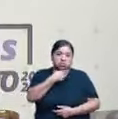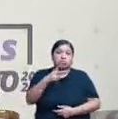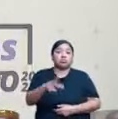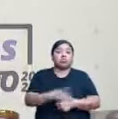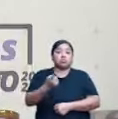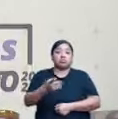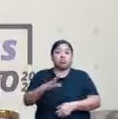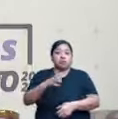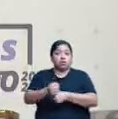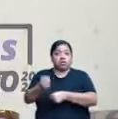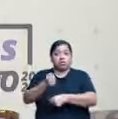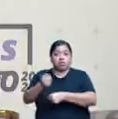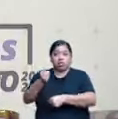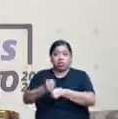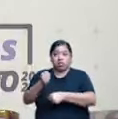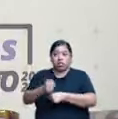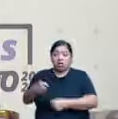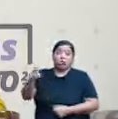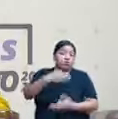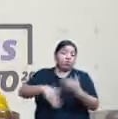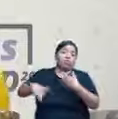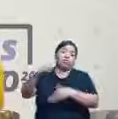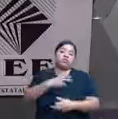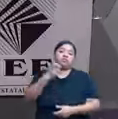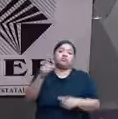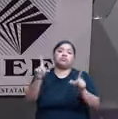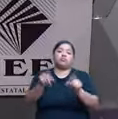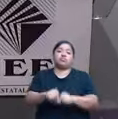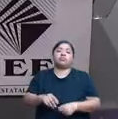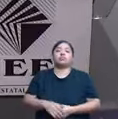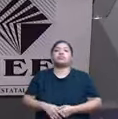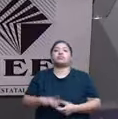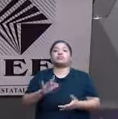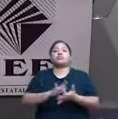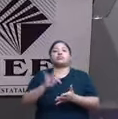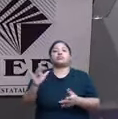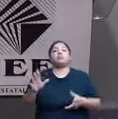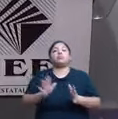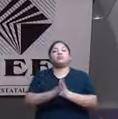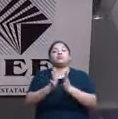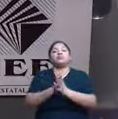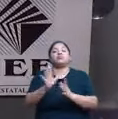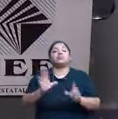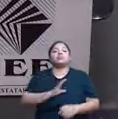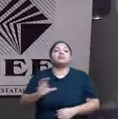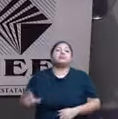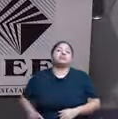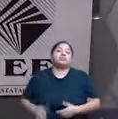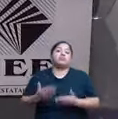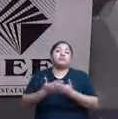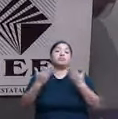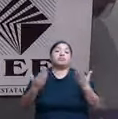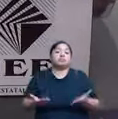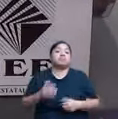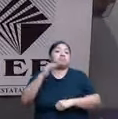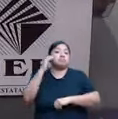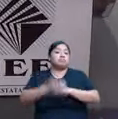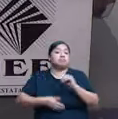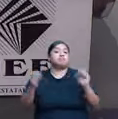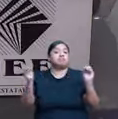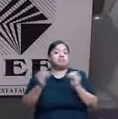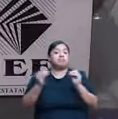límites de género ni de edad. Es cuanto. Gracias por su intervención, candidata. Muchas gracias. Para concluir con este